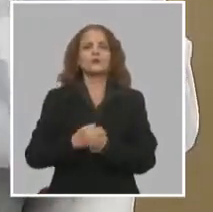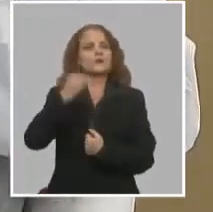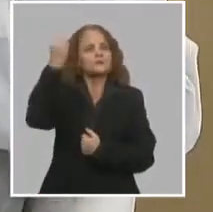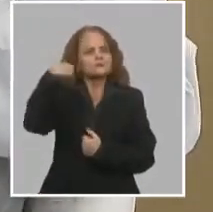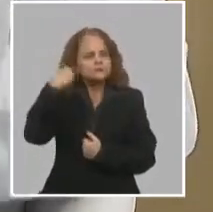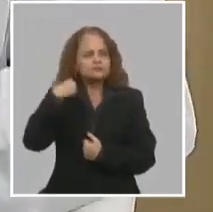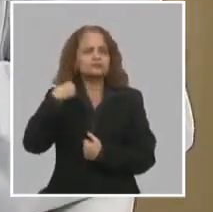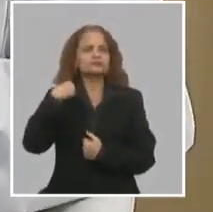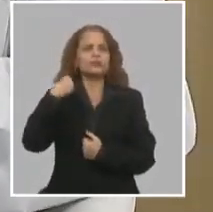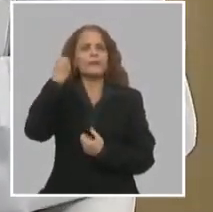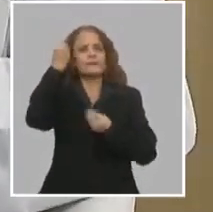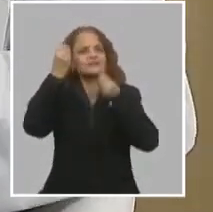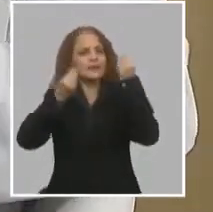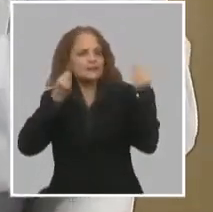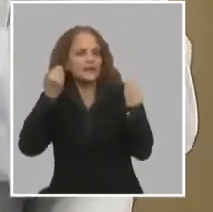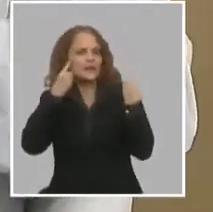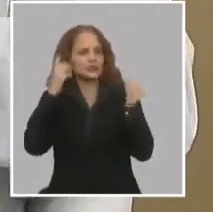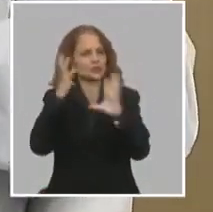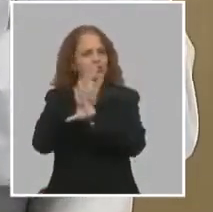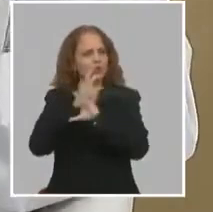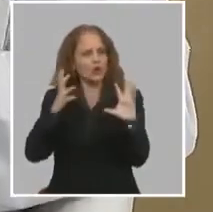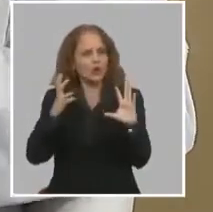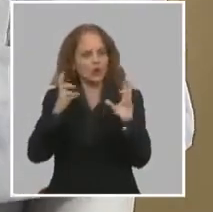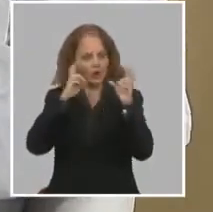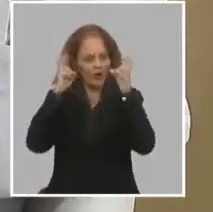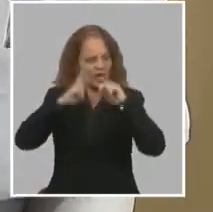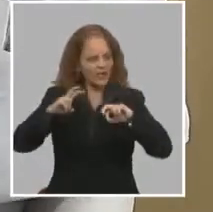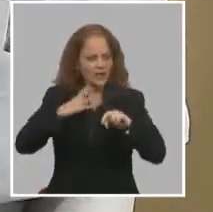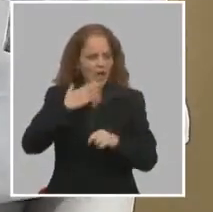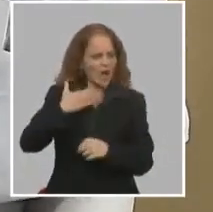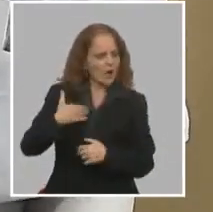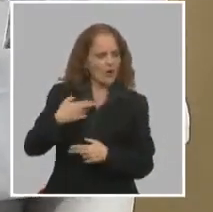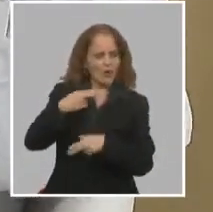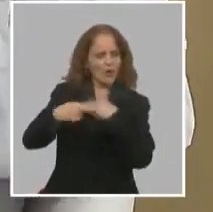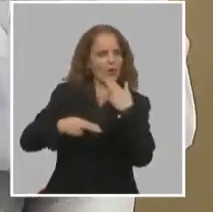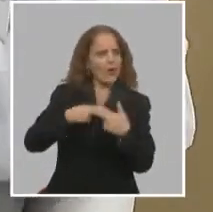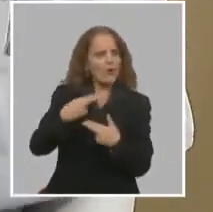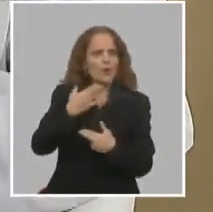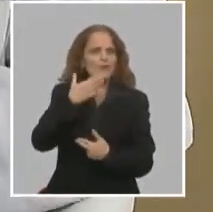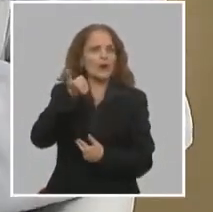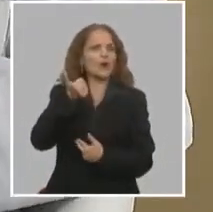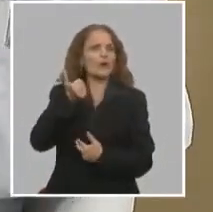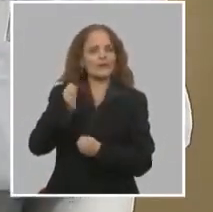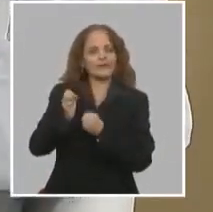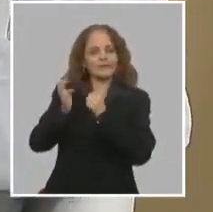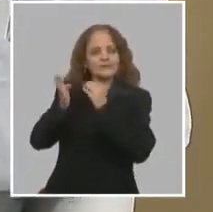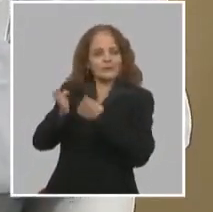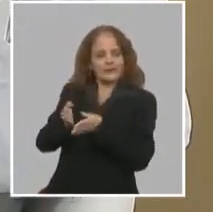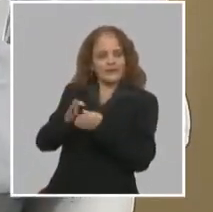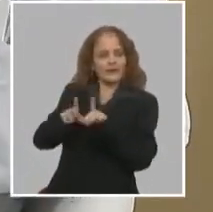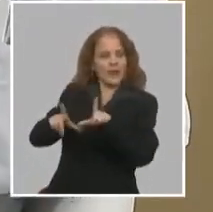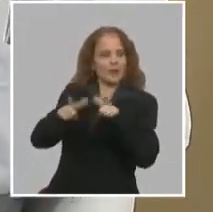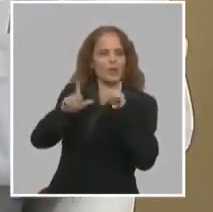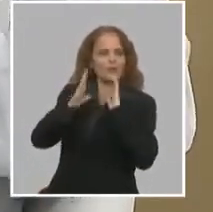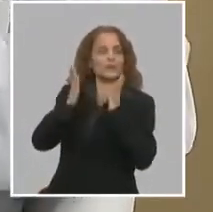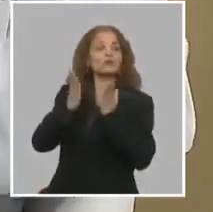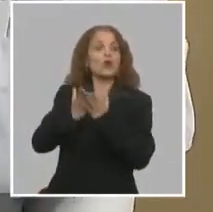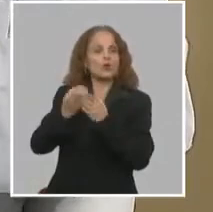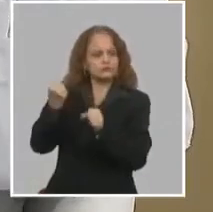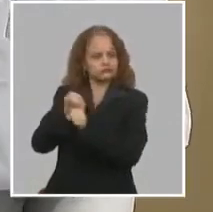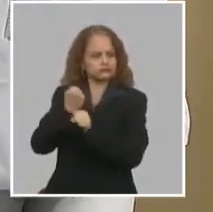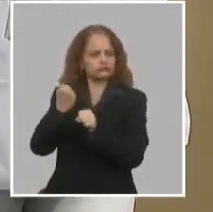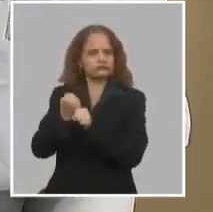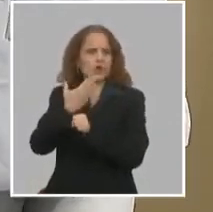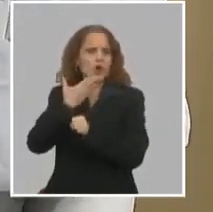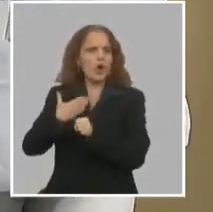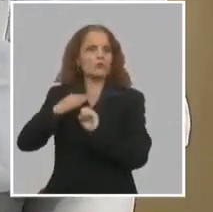nuestro pensamiento científico, cómo hacer las cosas más disciplinadamente, cómo trabajar